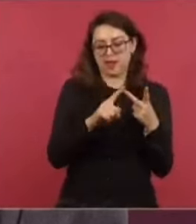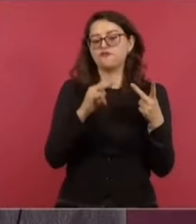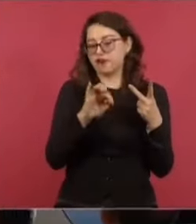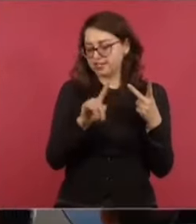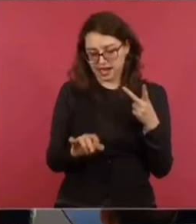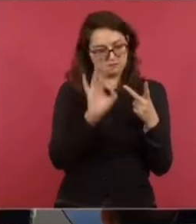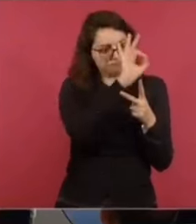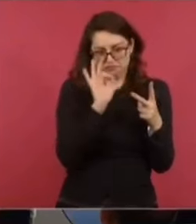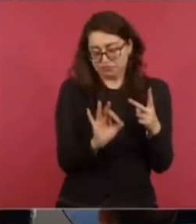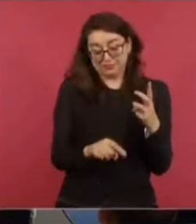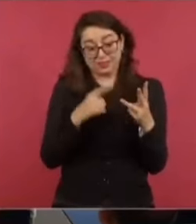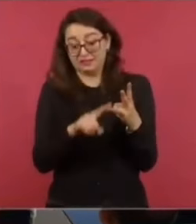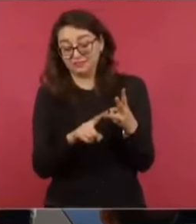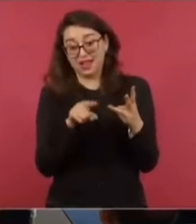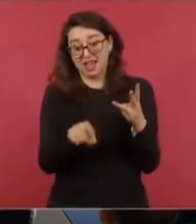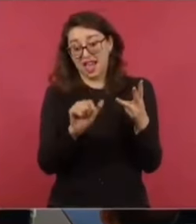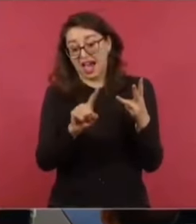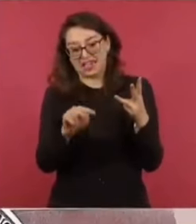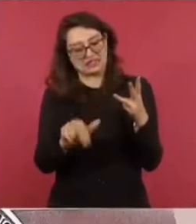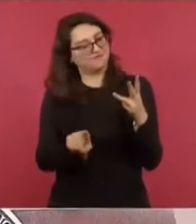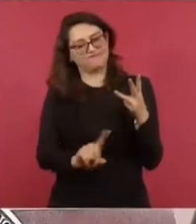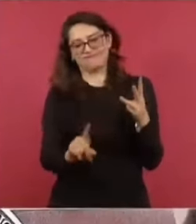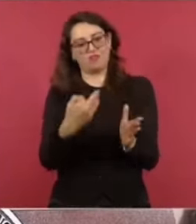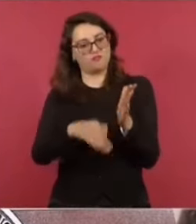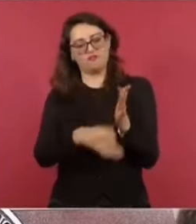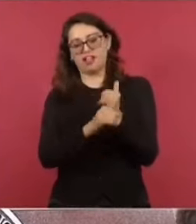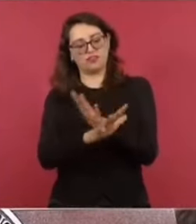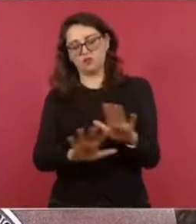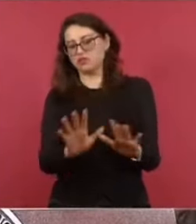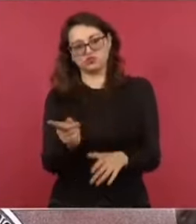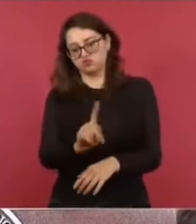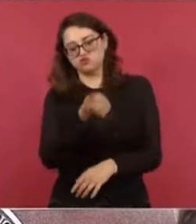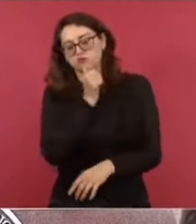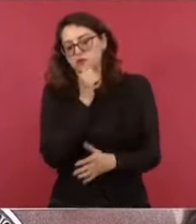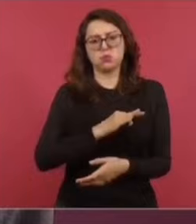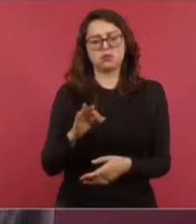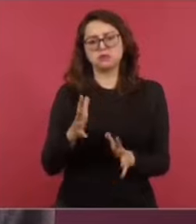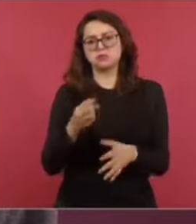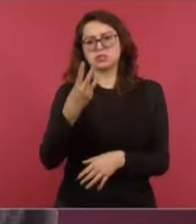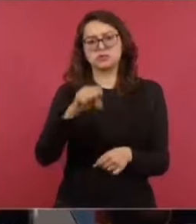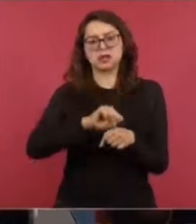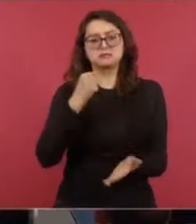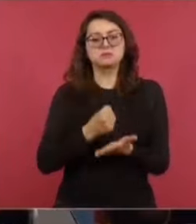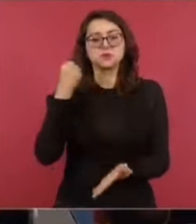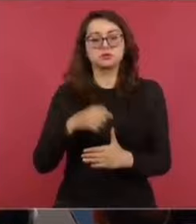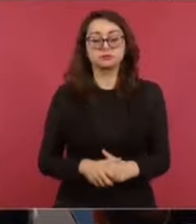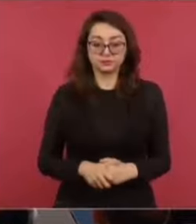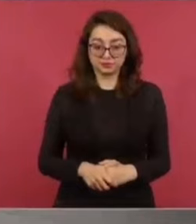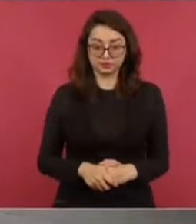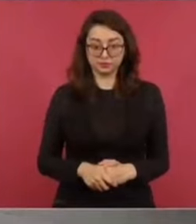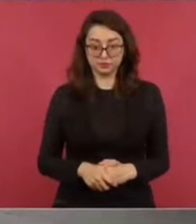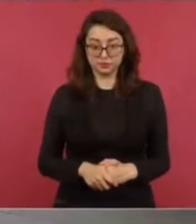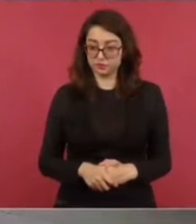próximas dos o tres semanas, a mediados de noviembre, pueda ya tener del Comité de Moléculas Nuevas, ahora el Comité ya de Autorización dentro de COFEPRIS.